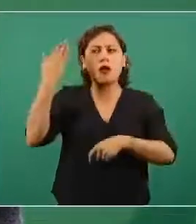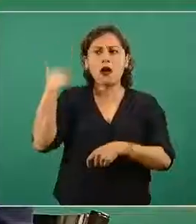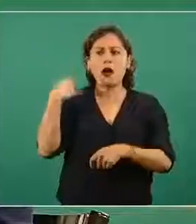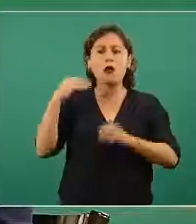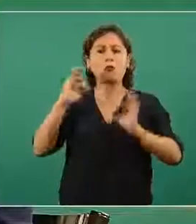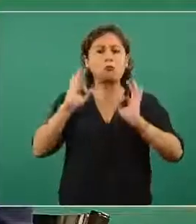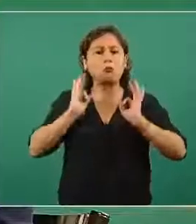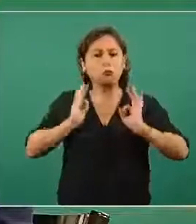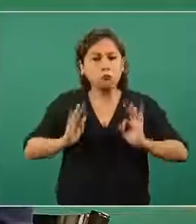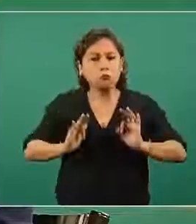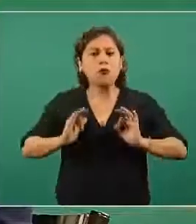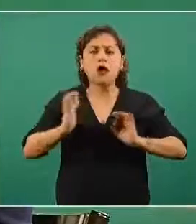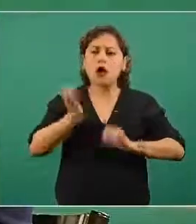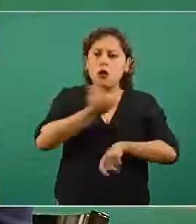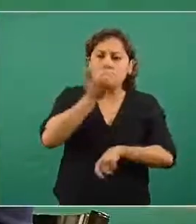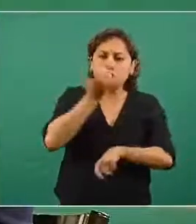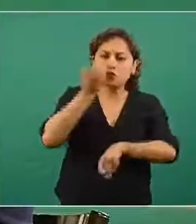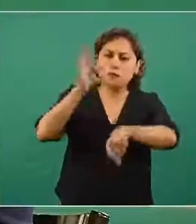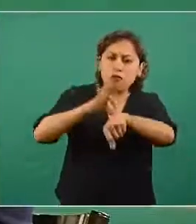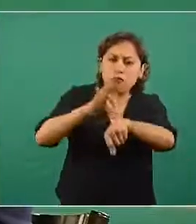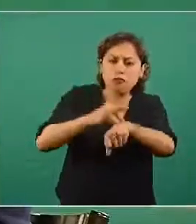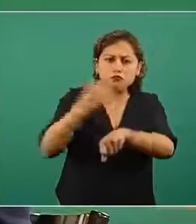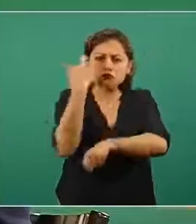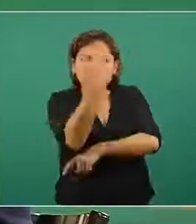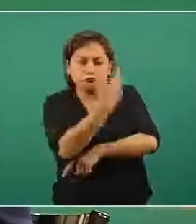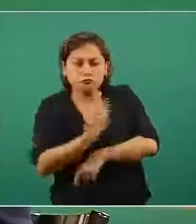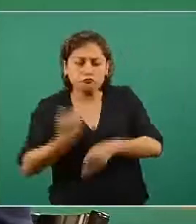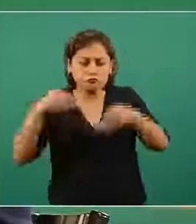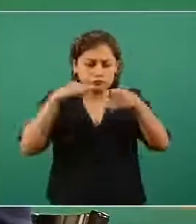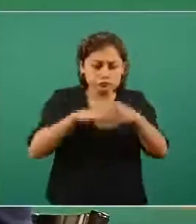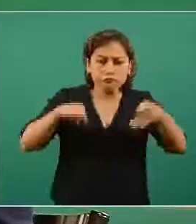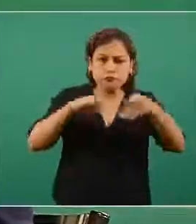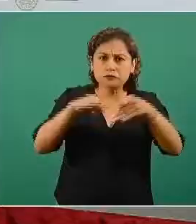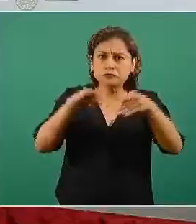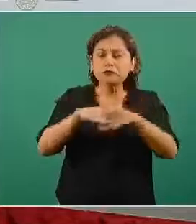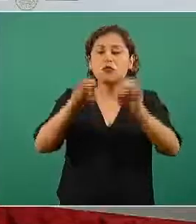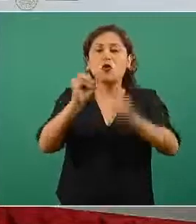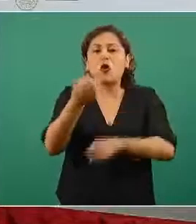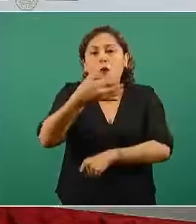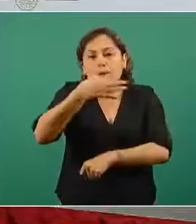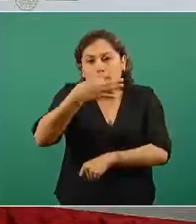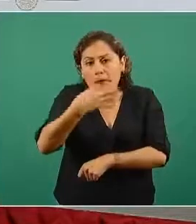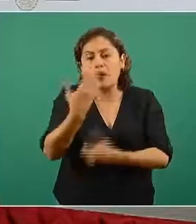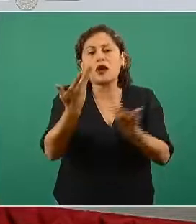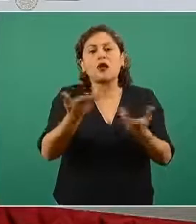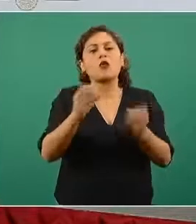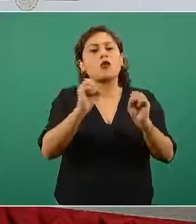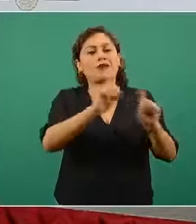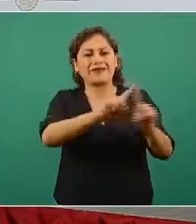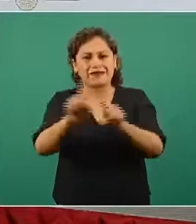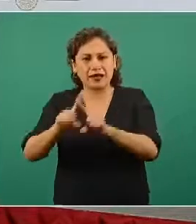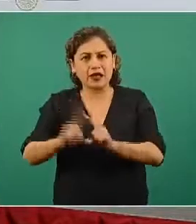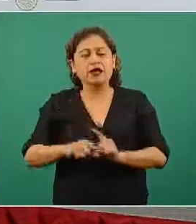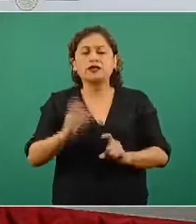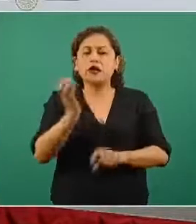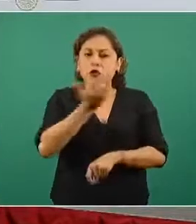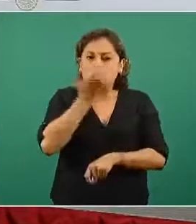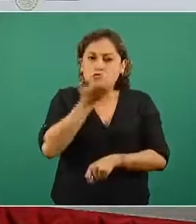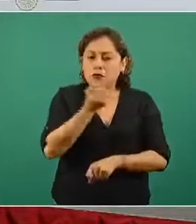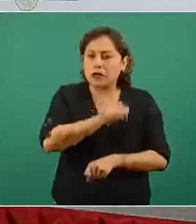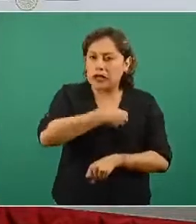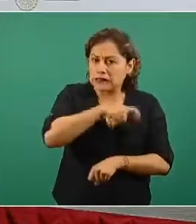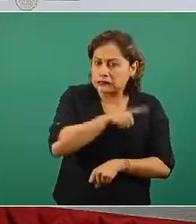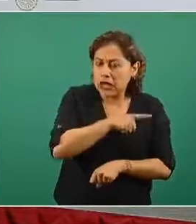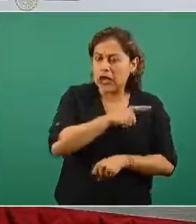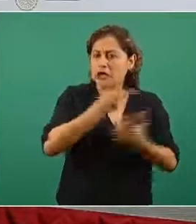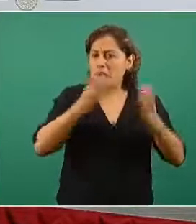de tratamiento, que muchas de estas enfermedades requieren tratamientos diarios o continuos, sistemáticos, y se ha mantenido un control